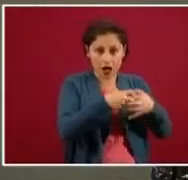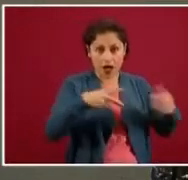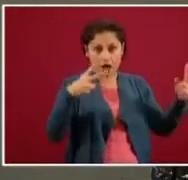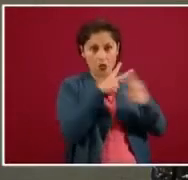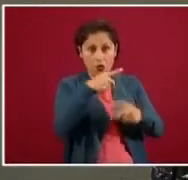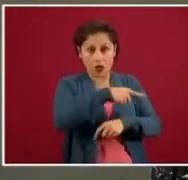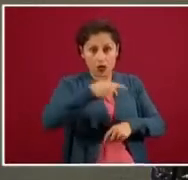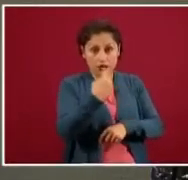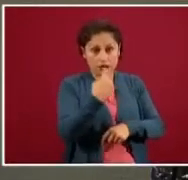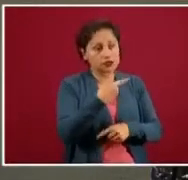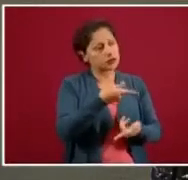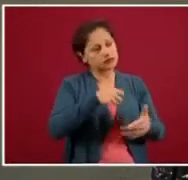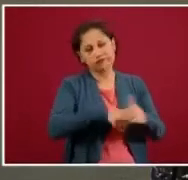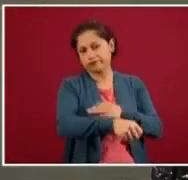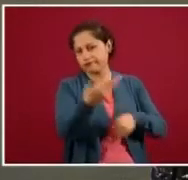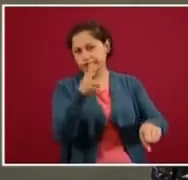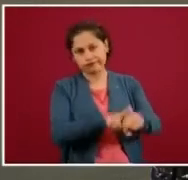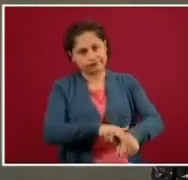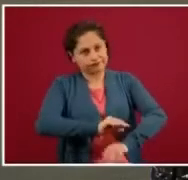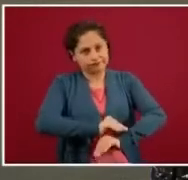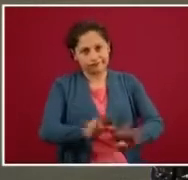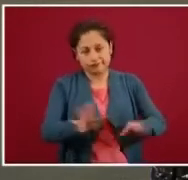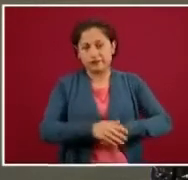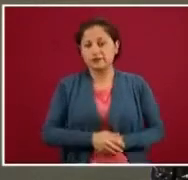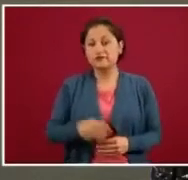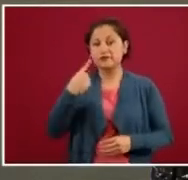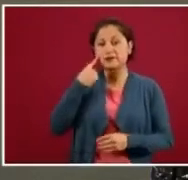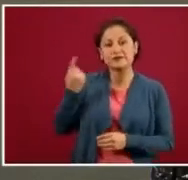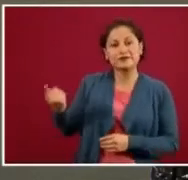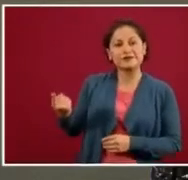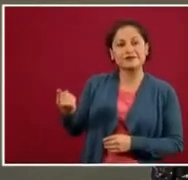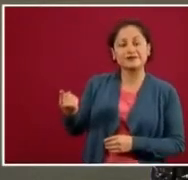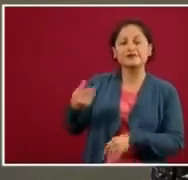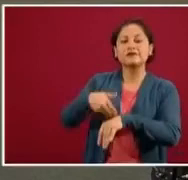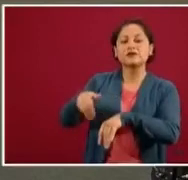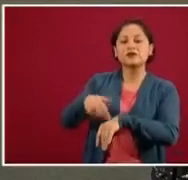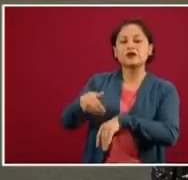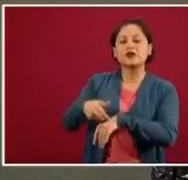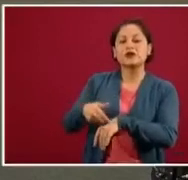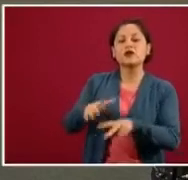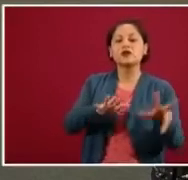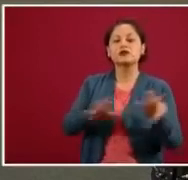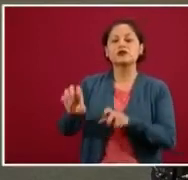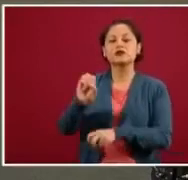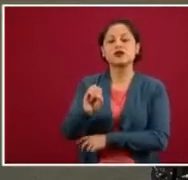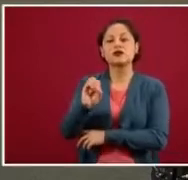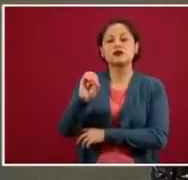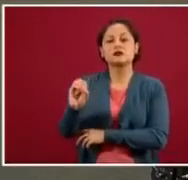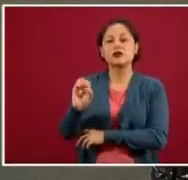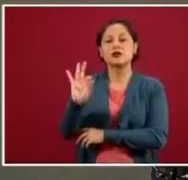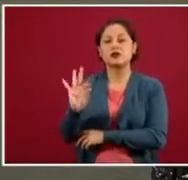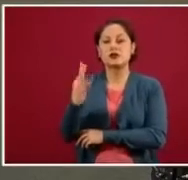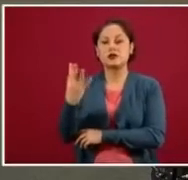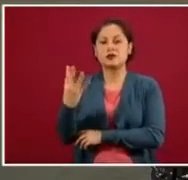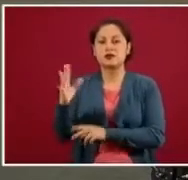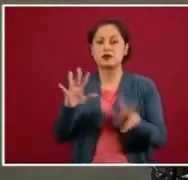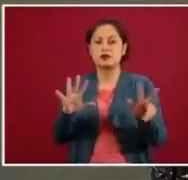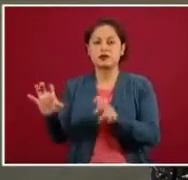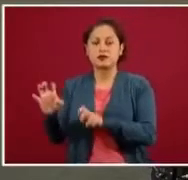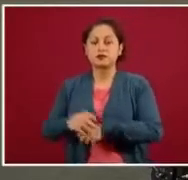queda tiempo para una pregunta. Ahí está, 0800 0044 800. La última pregunta, por favor.